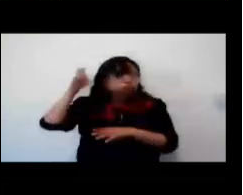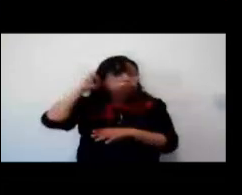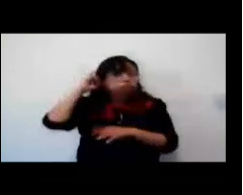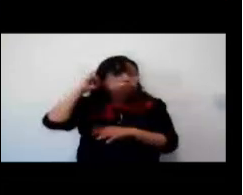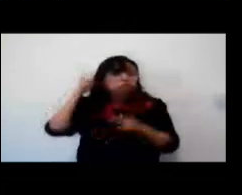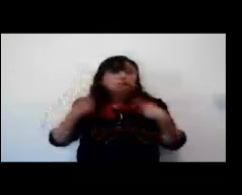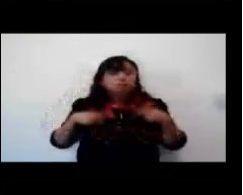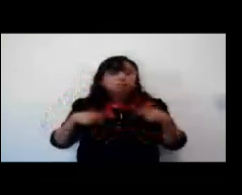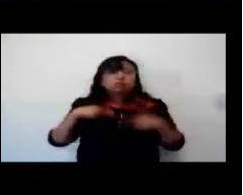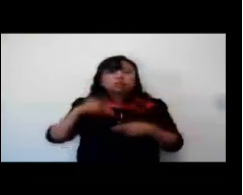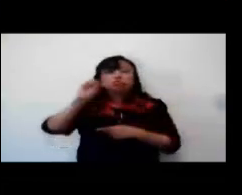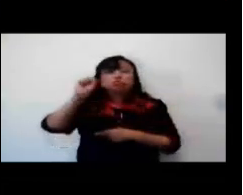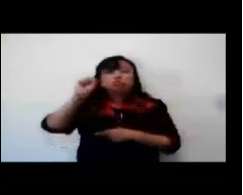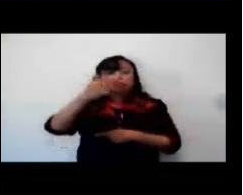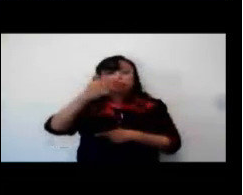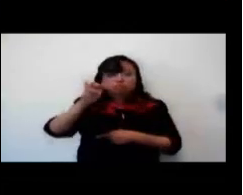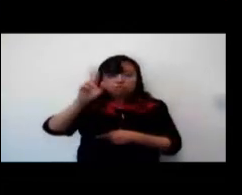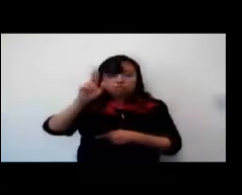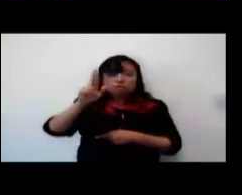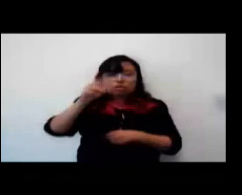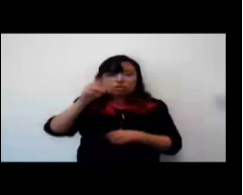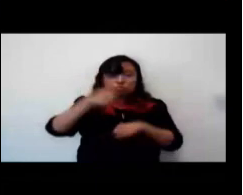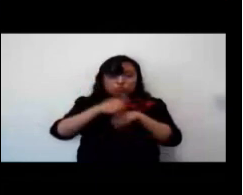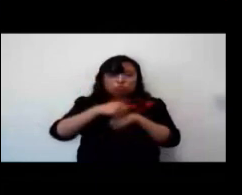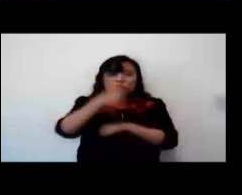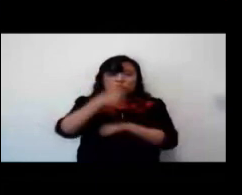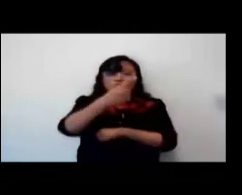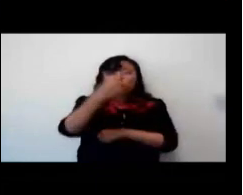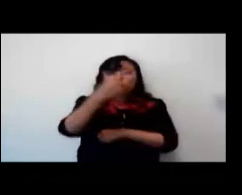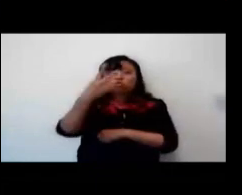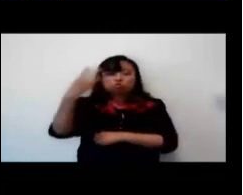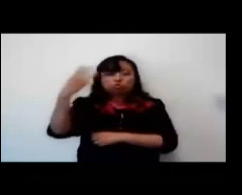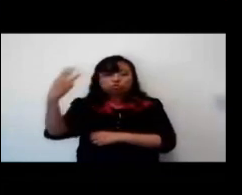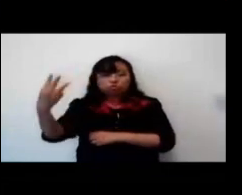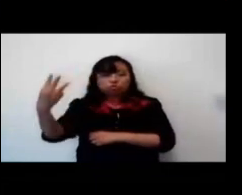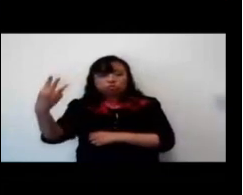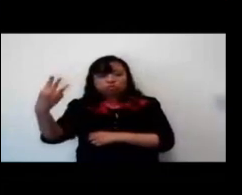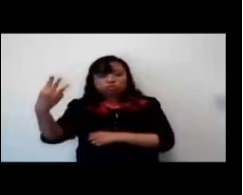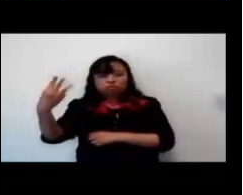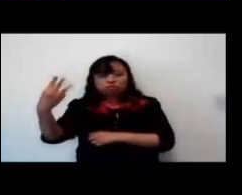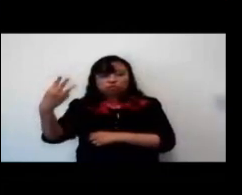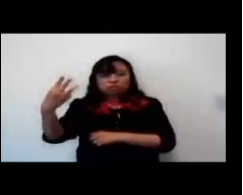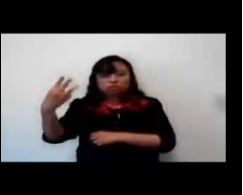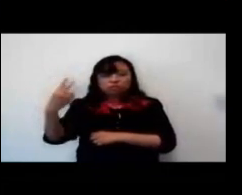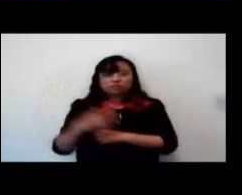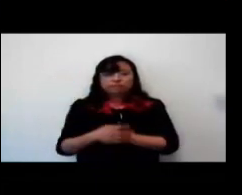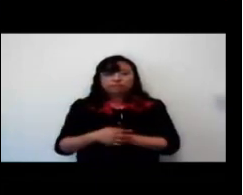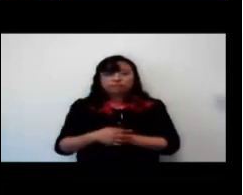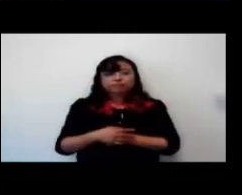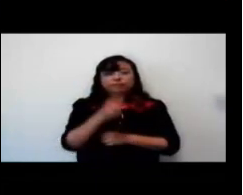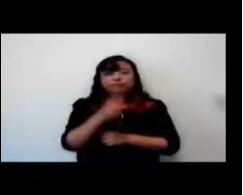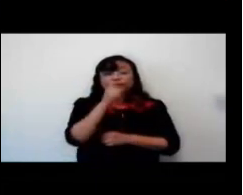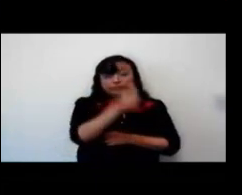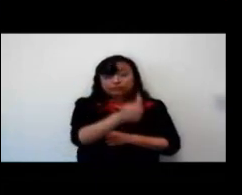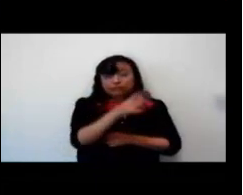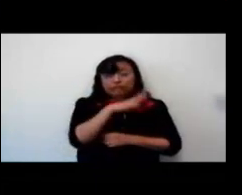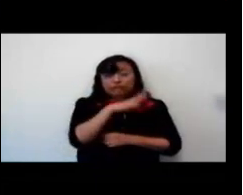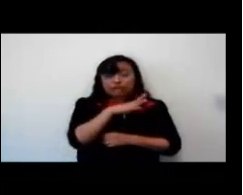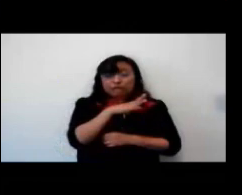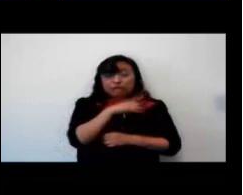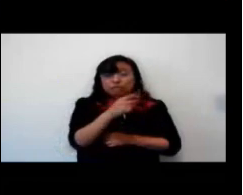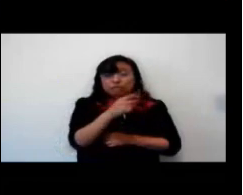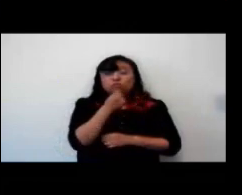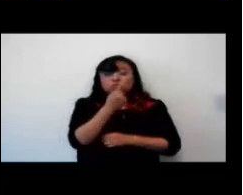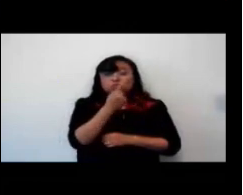pacientes con Usher, tipo 1, tipo 2 y tipo 3. En el tipo 1, los niños que fueron implantados menores de 7